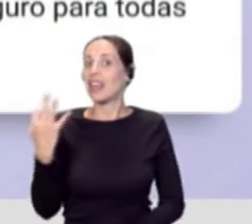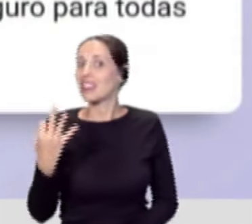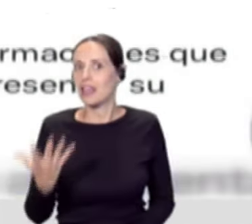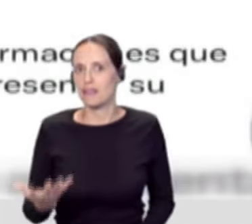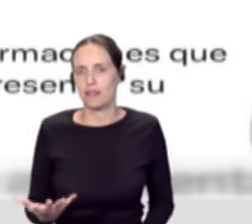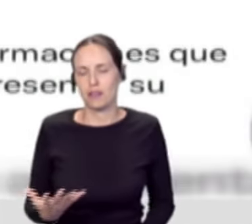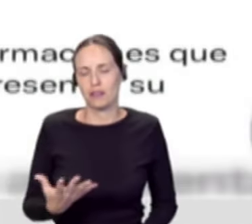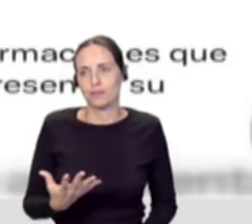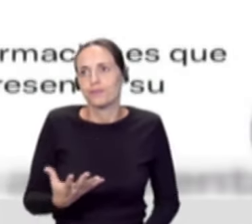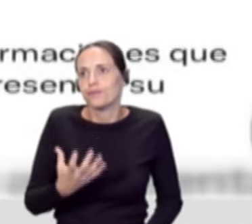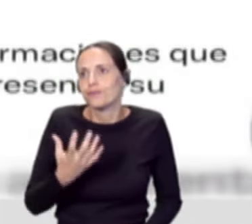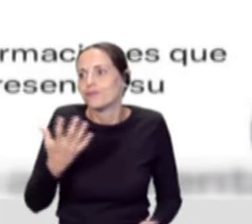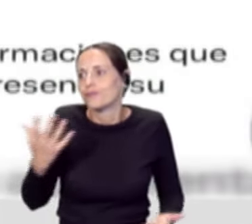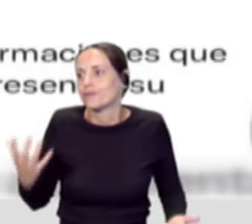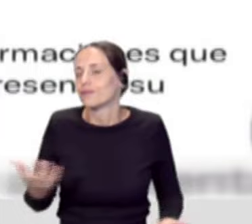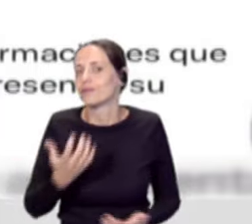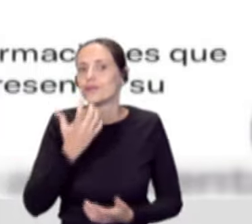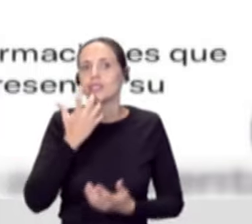alguna forma, de